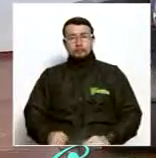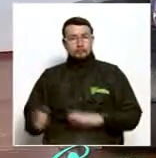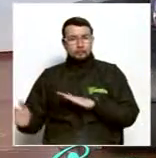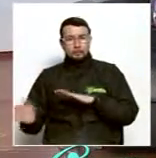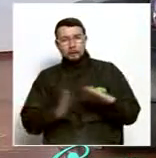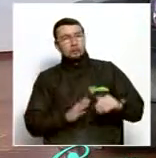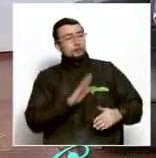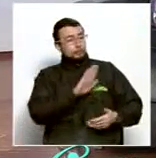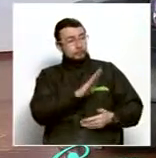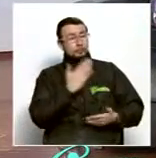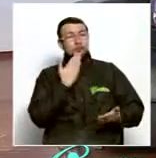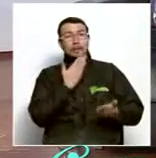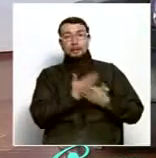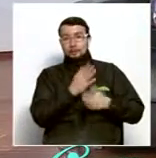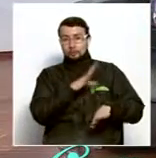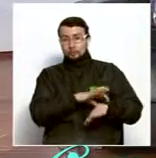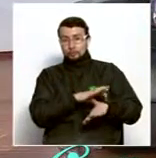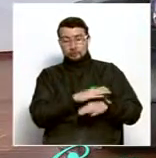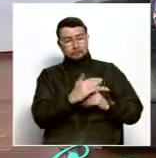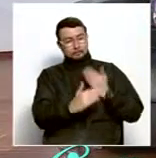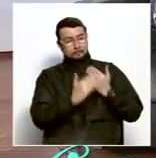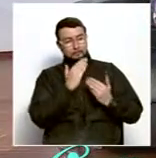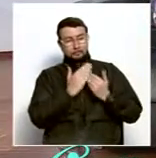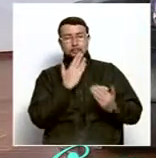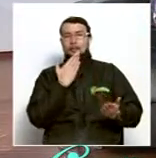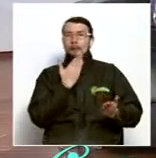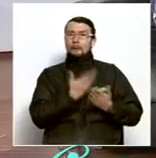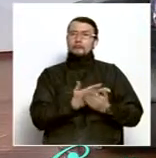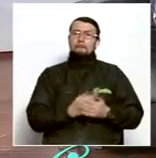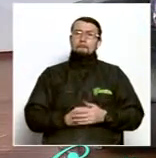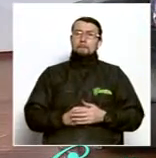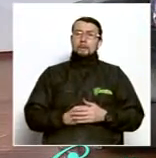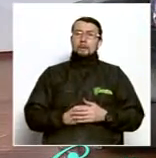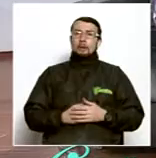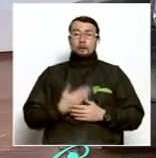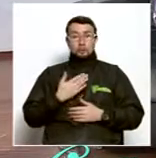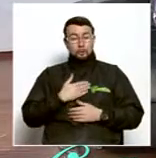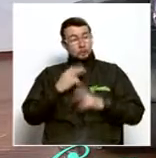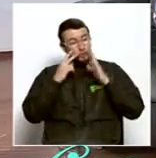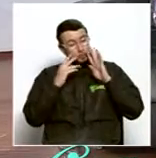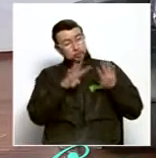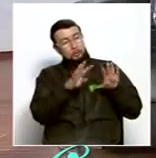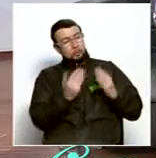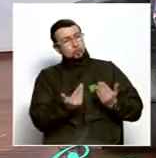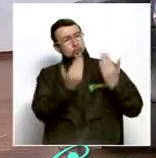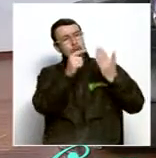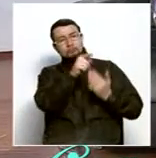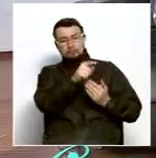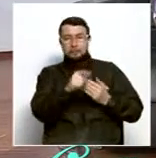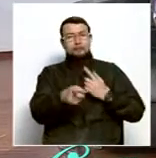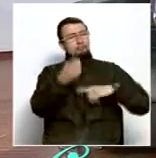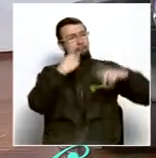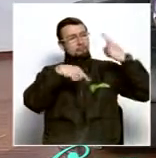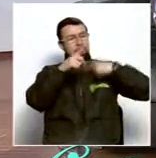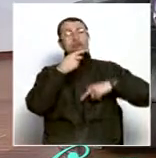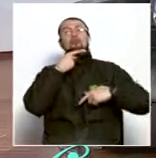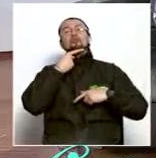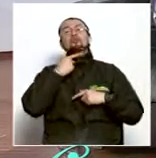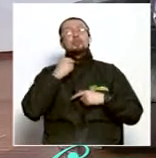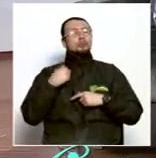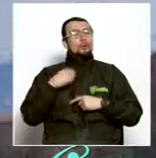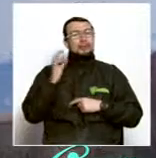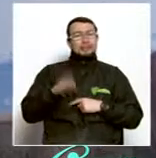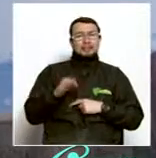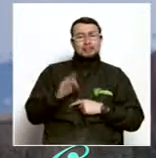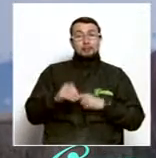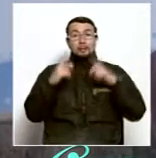por la invitación al programa. Pues realmente soy como un admirador de este espacio, siempre que estoy ahí canaleando en el televisor